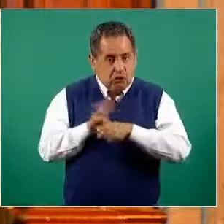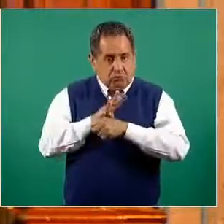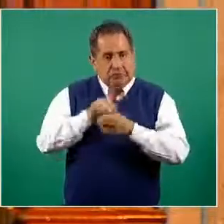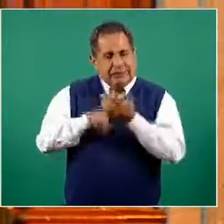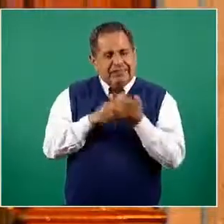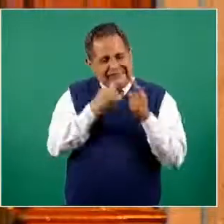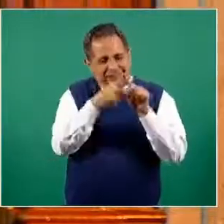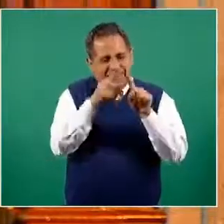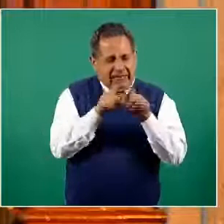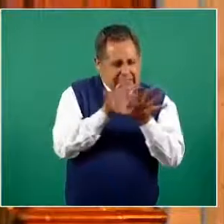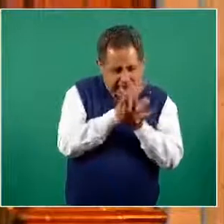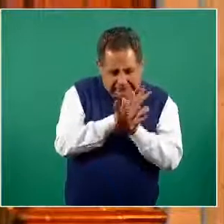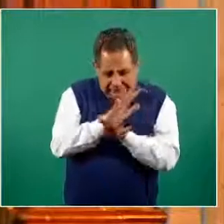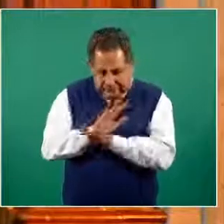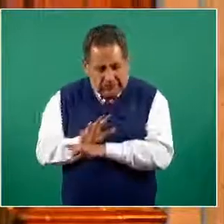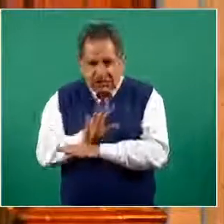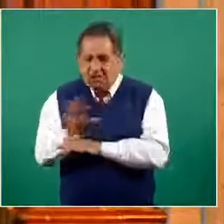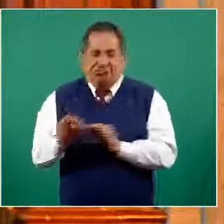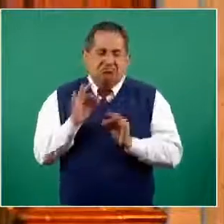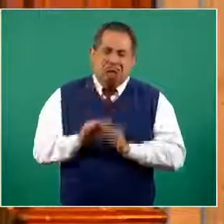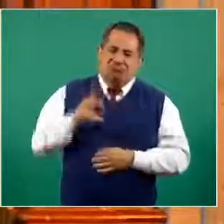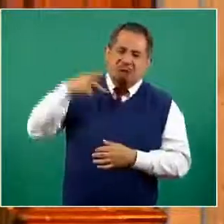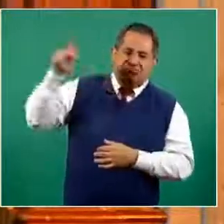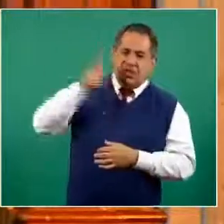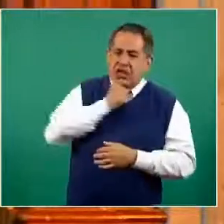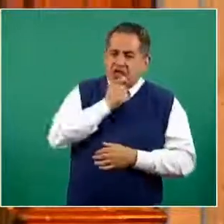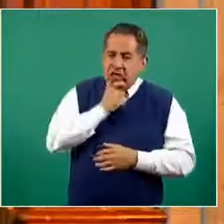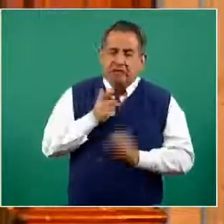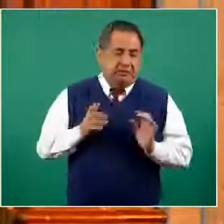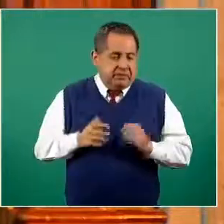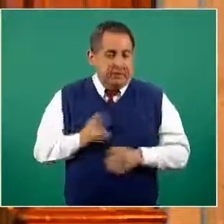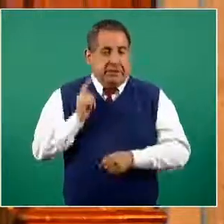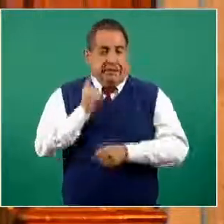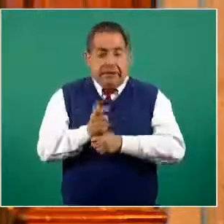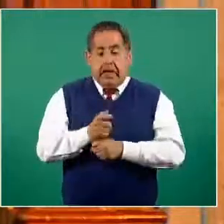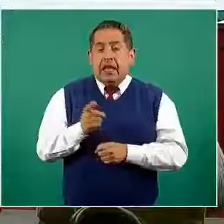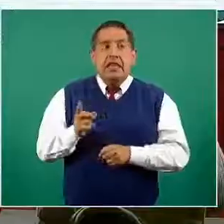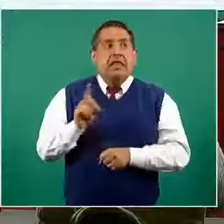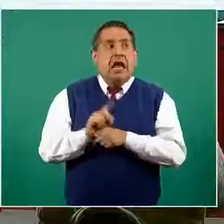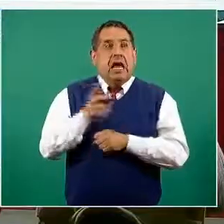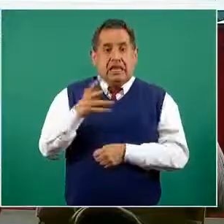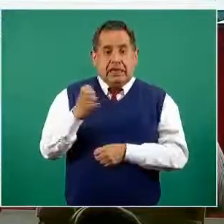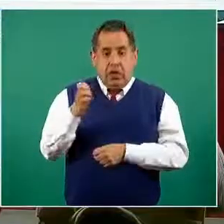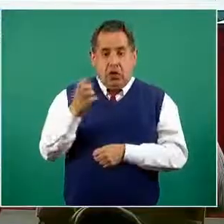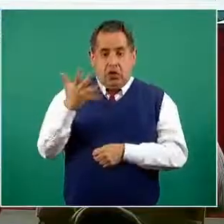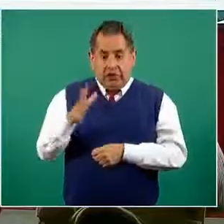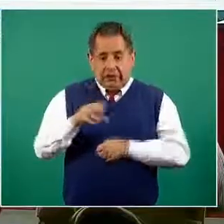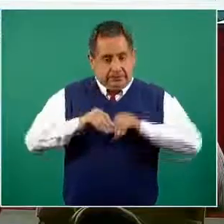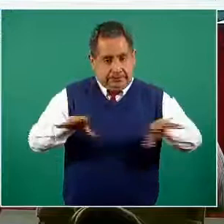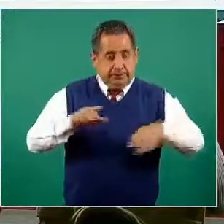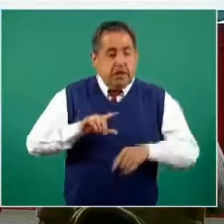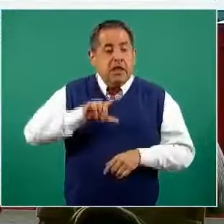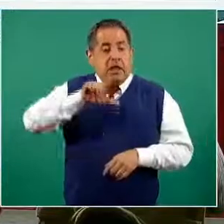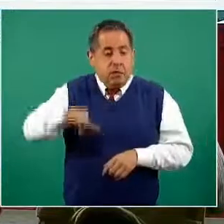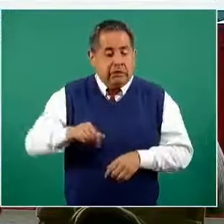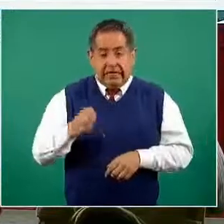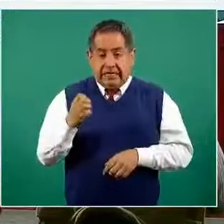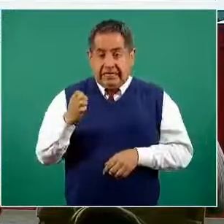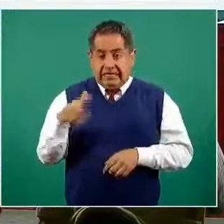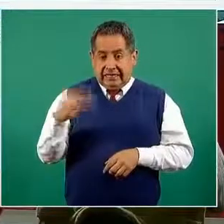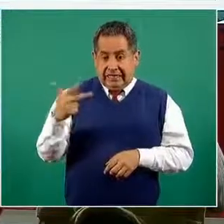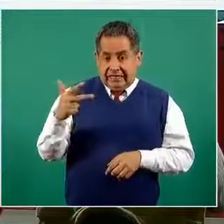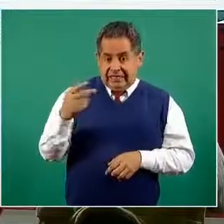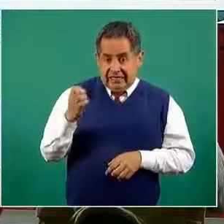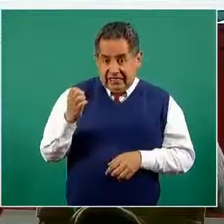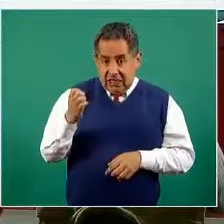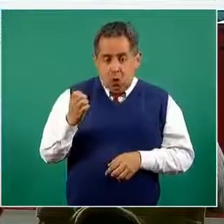esta variante inglesa. Esto fue el primer resultado que dimos el 10 de enero. Para el día 13 de enero, como ya empezamos a